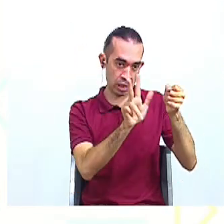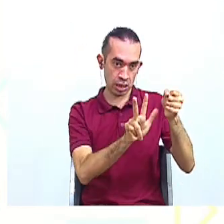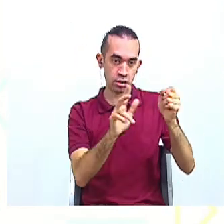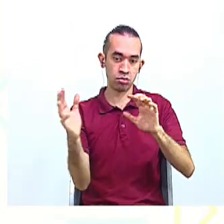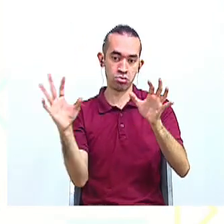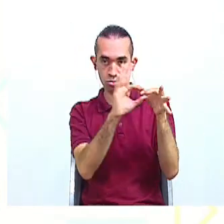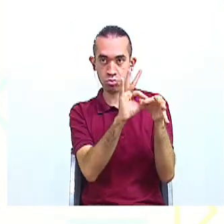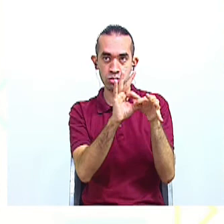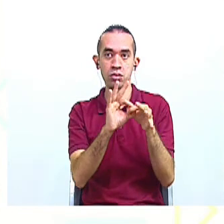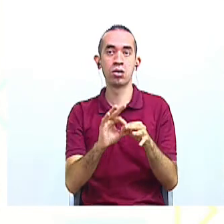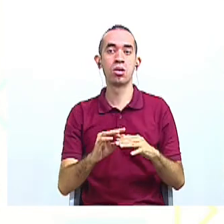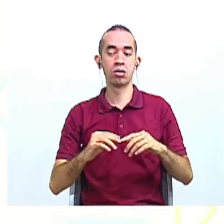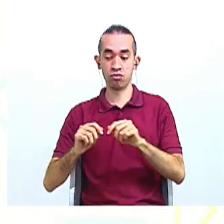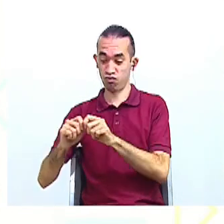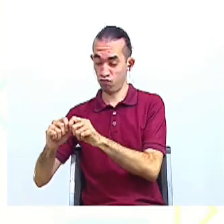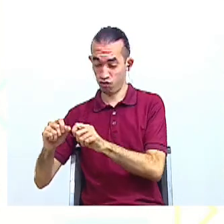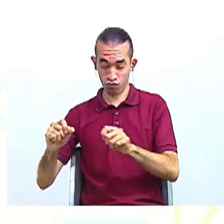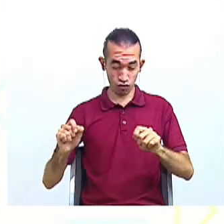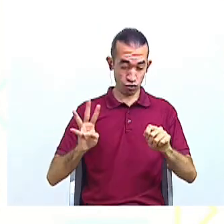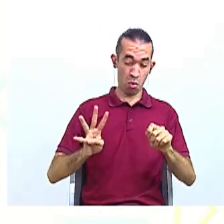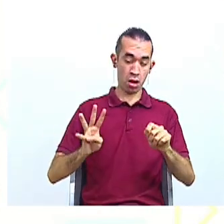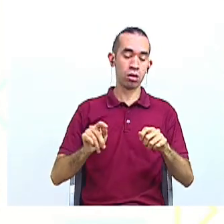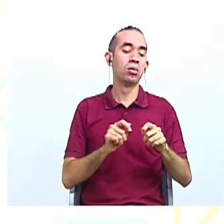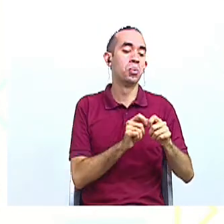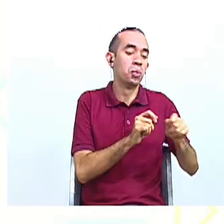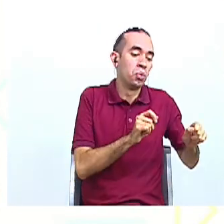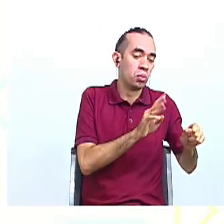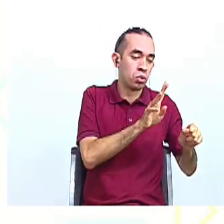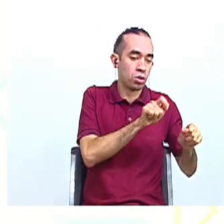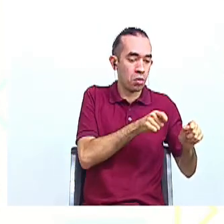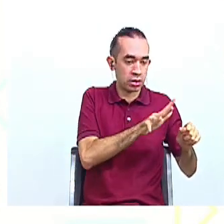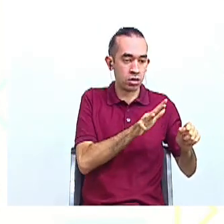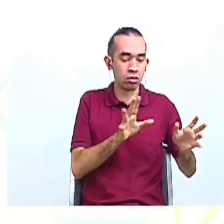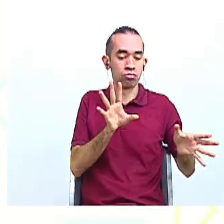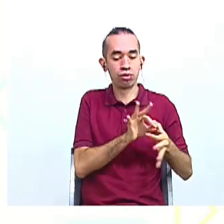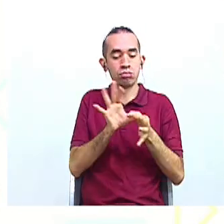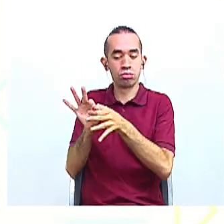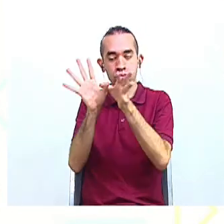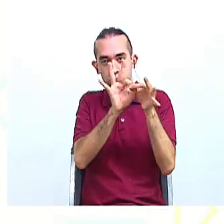1,5. Resolvemos utilizando la regla de 3